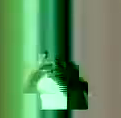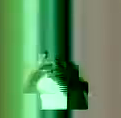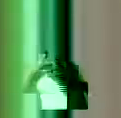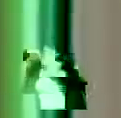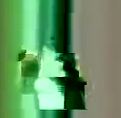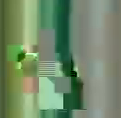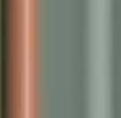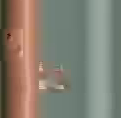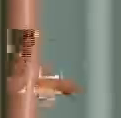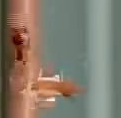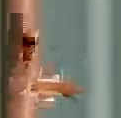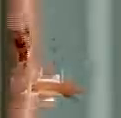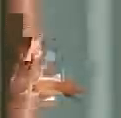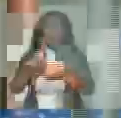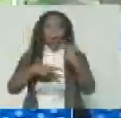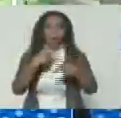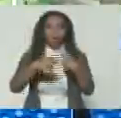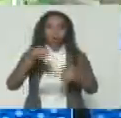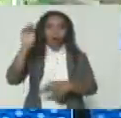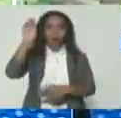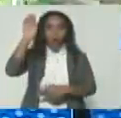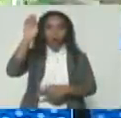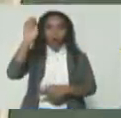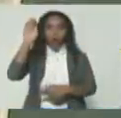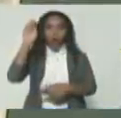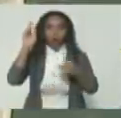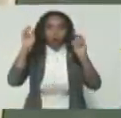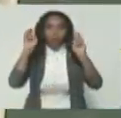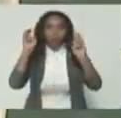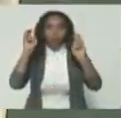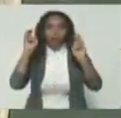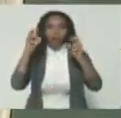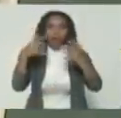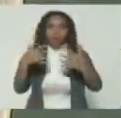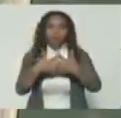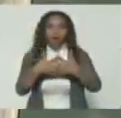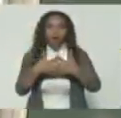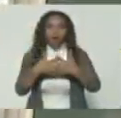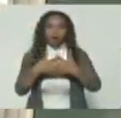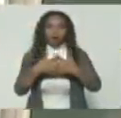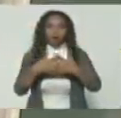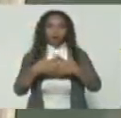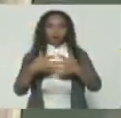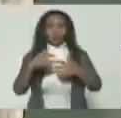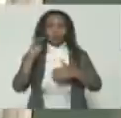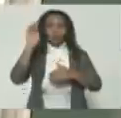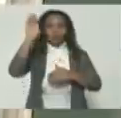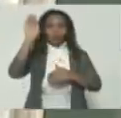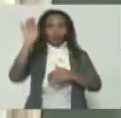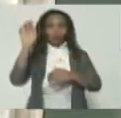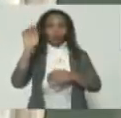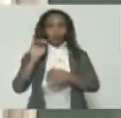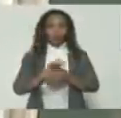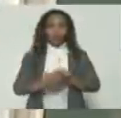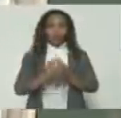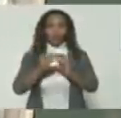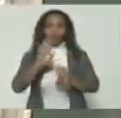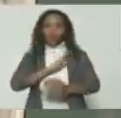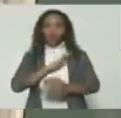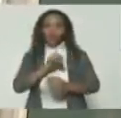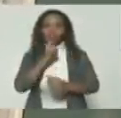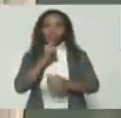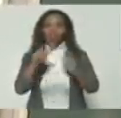Portenga, Venezuela productiva del futuro. Columna vertebral de la Venezuela productiva del futuro. ¿Le pertenece aquí en esta